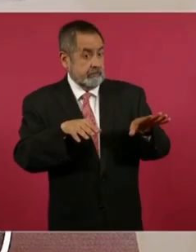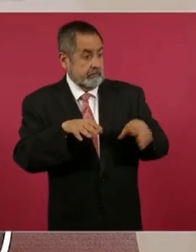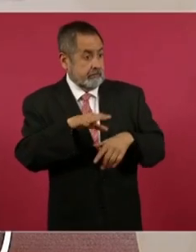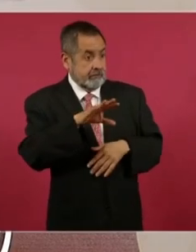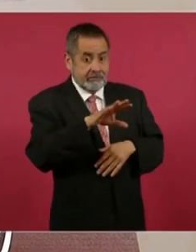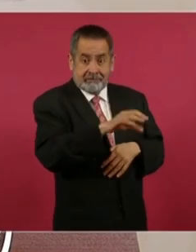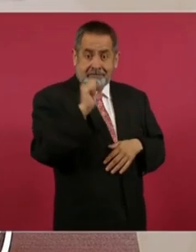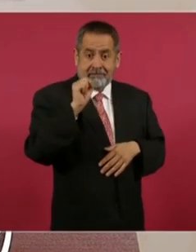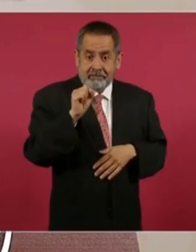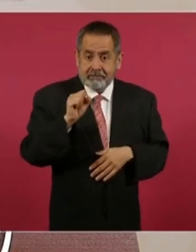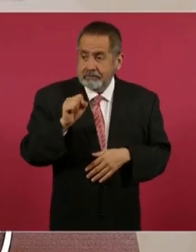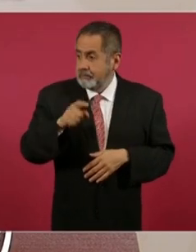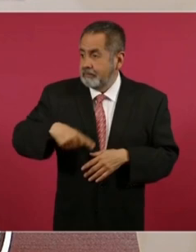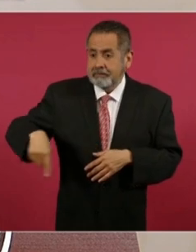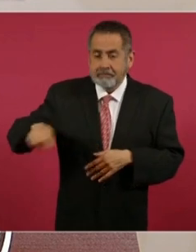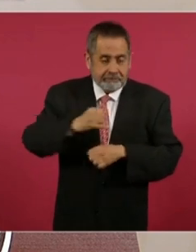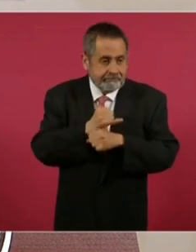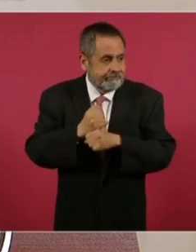para un investigador,